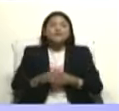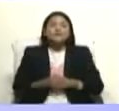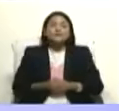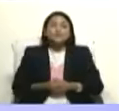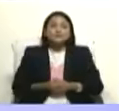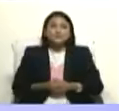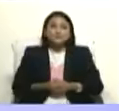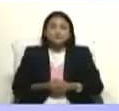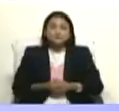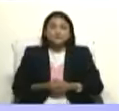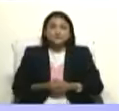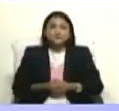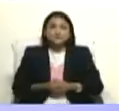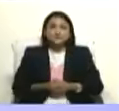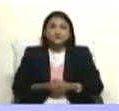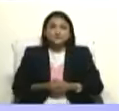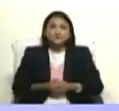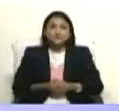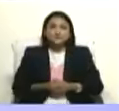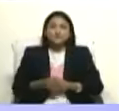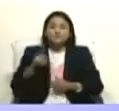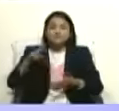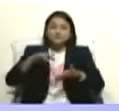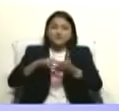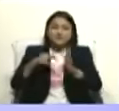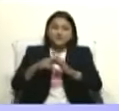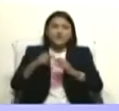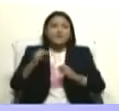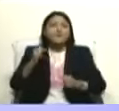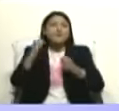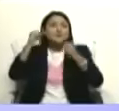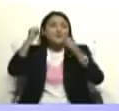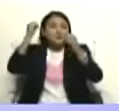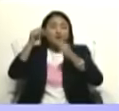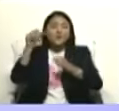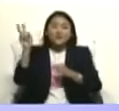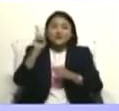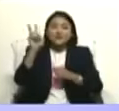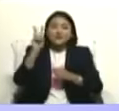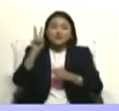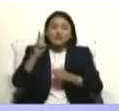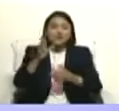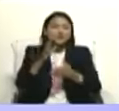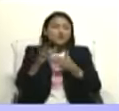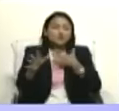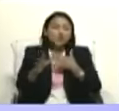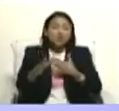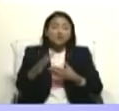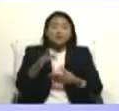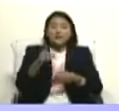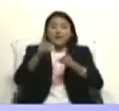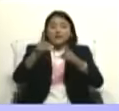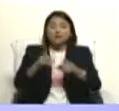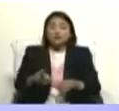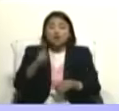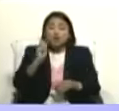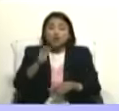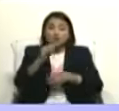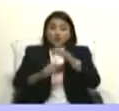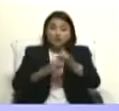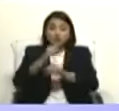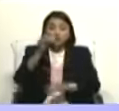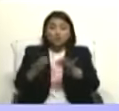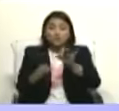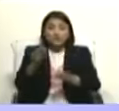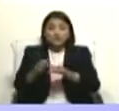Ha precisado que esto significa una victoria para la República Bolivariana de Venezuela en torno al pronunciamiento de la Corte